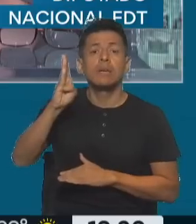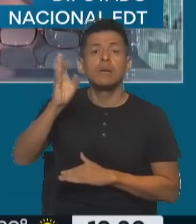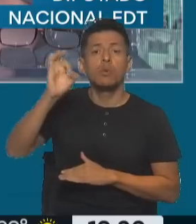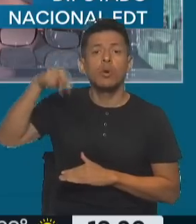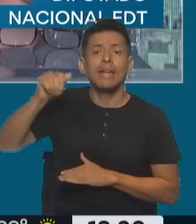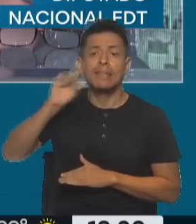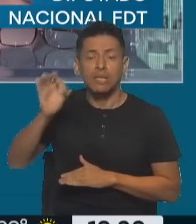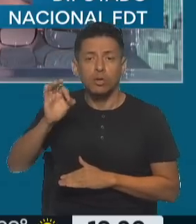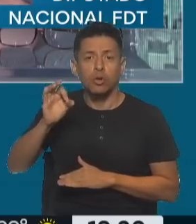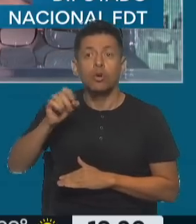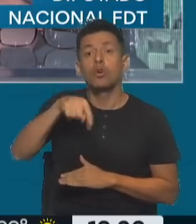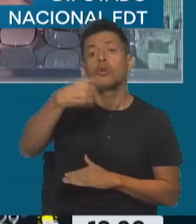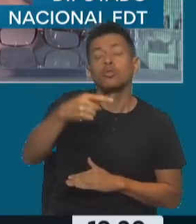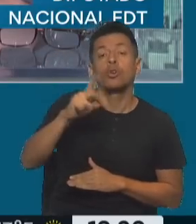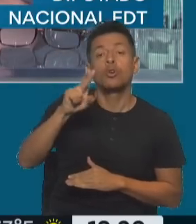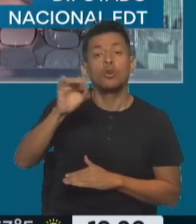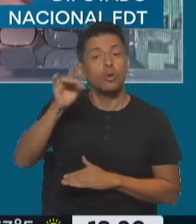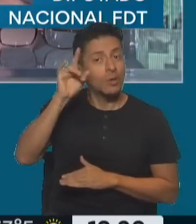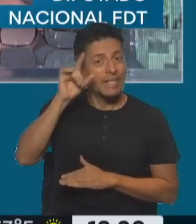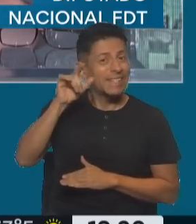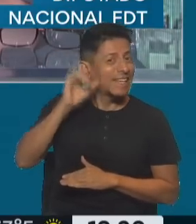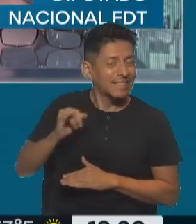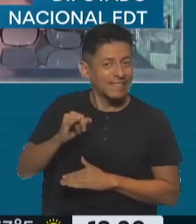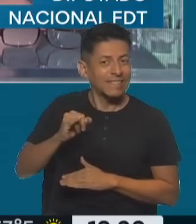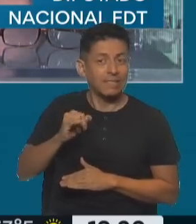juez Rodríguez, que estaban ambas denuncias, una hecha por